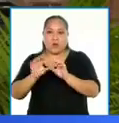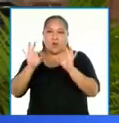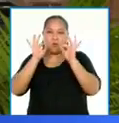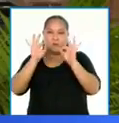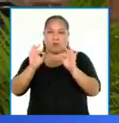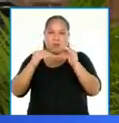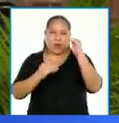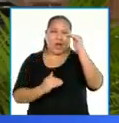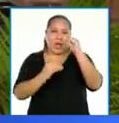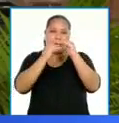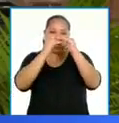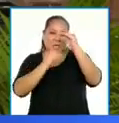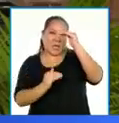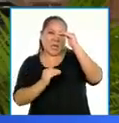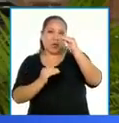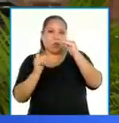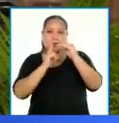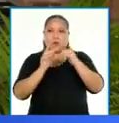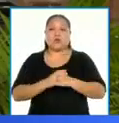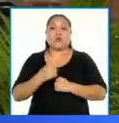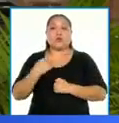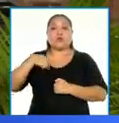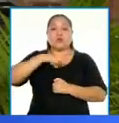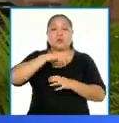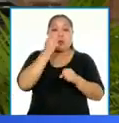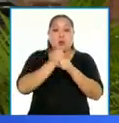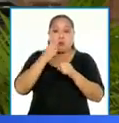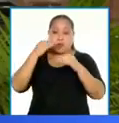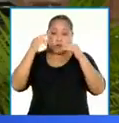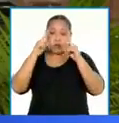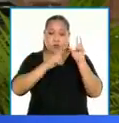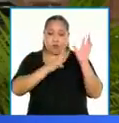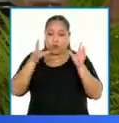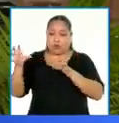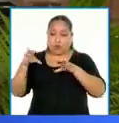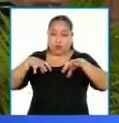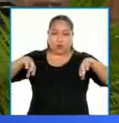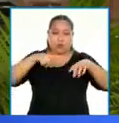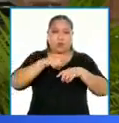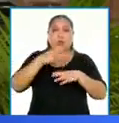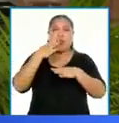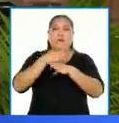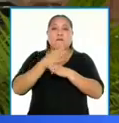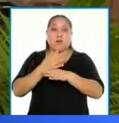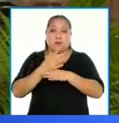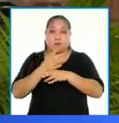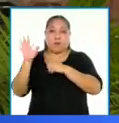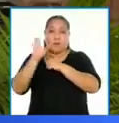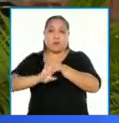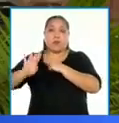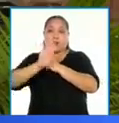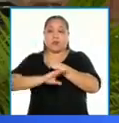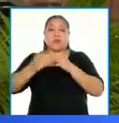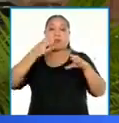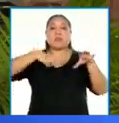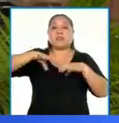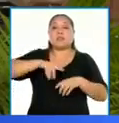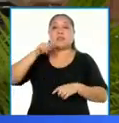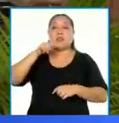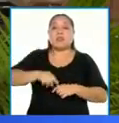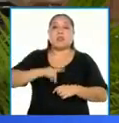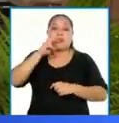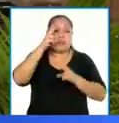transmitirles. Y nosotros estamos trabajando en los dos niveles. Todas las medidas de contención que se están haciendo y lo que se